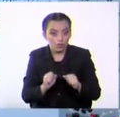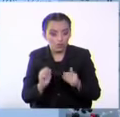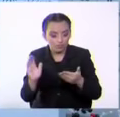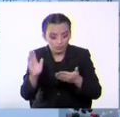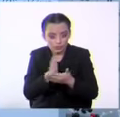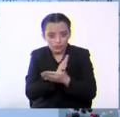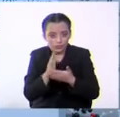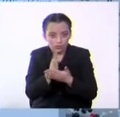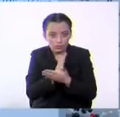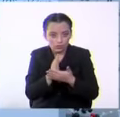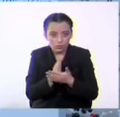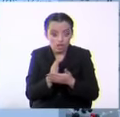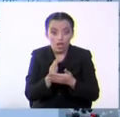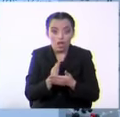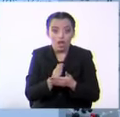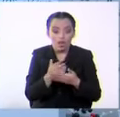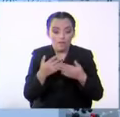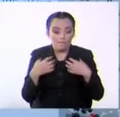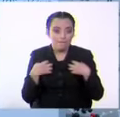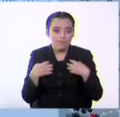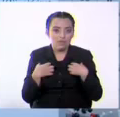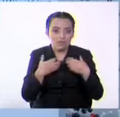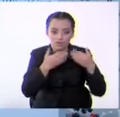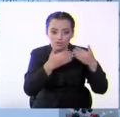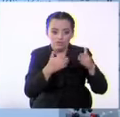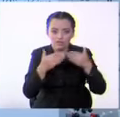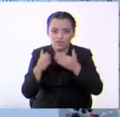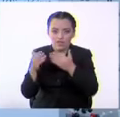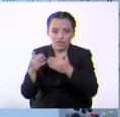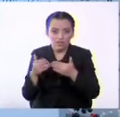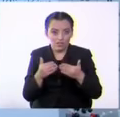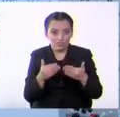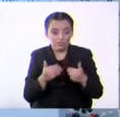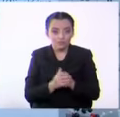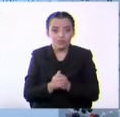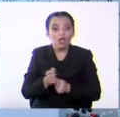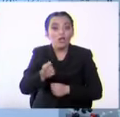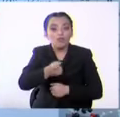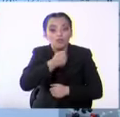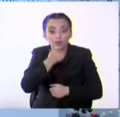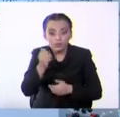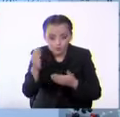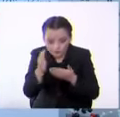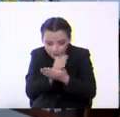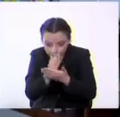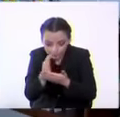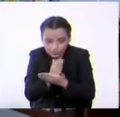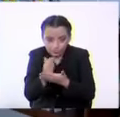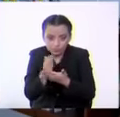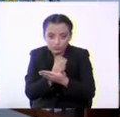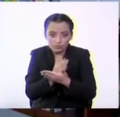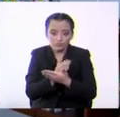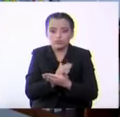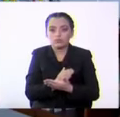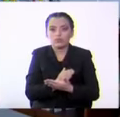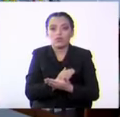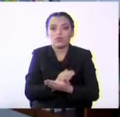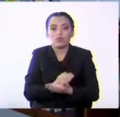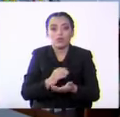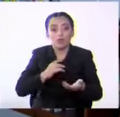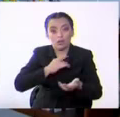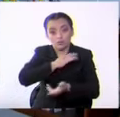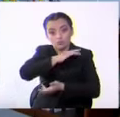la biodiversidad, y al estudiarla nosotros podemos obtener información. Es decir, que los ecosistemas también